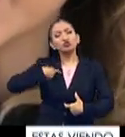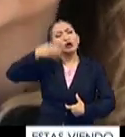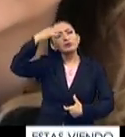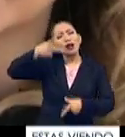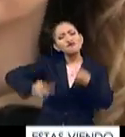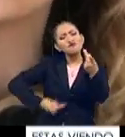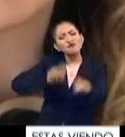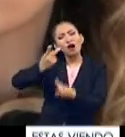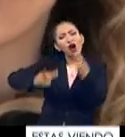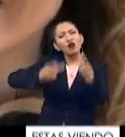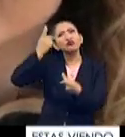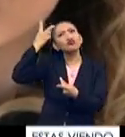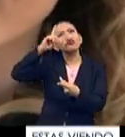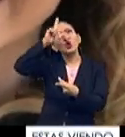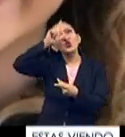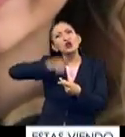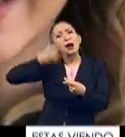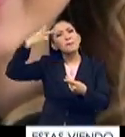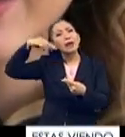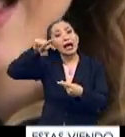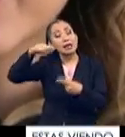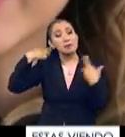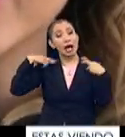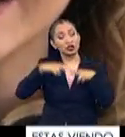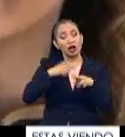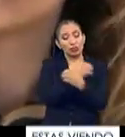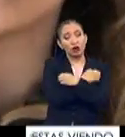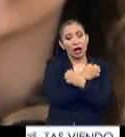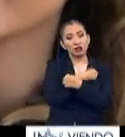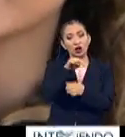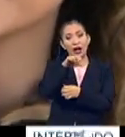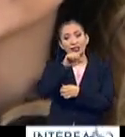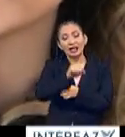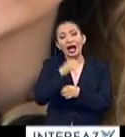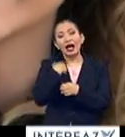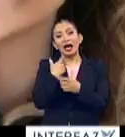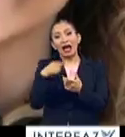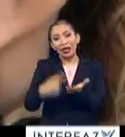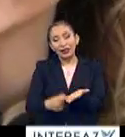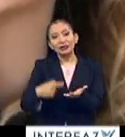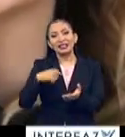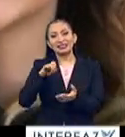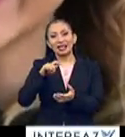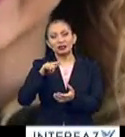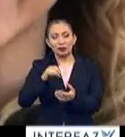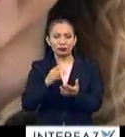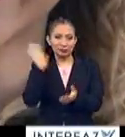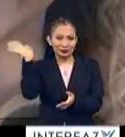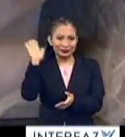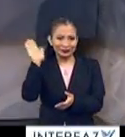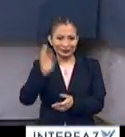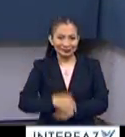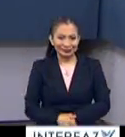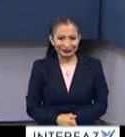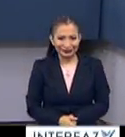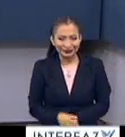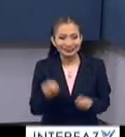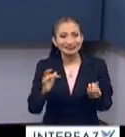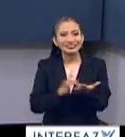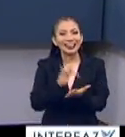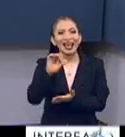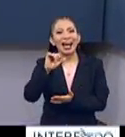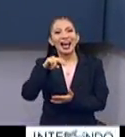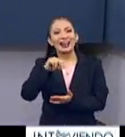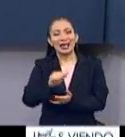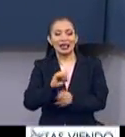como astronauta y también como maestro, y del año de la educación en la NASA y del año de la educación en la estación. Un saludo. Muchísimas